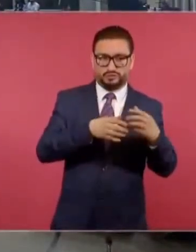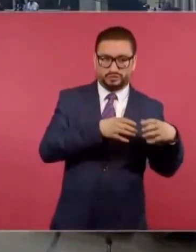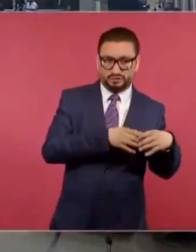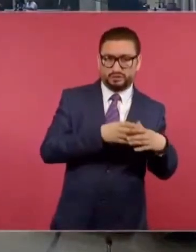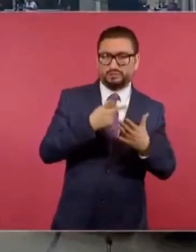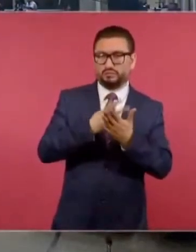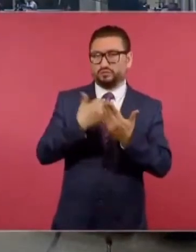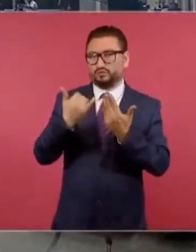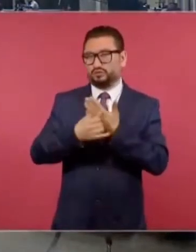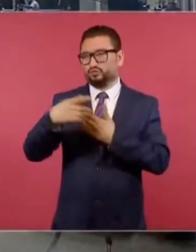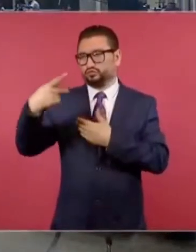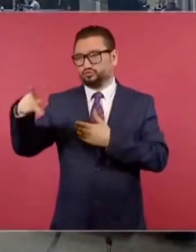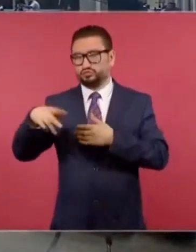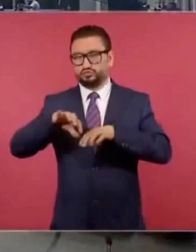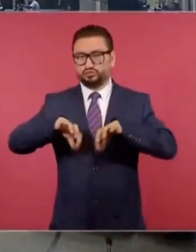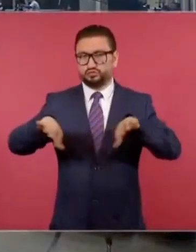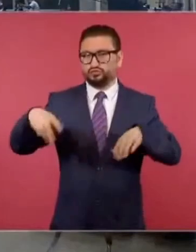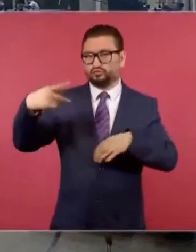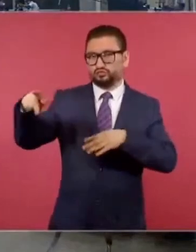tienen un trabajo,